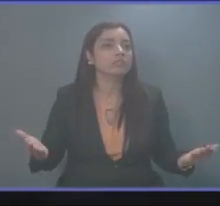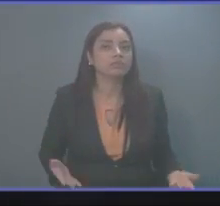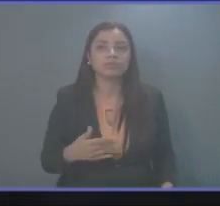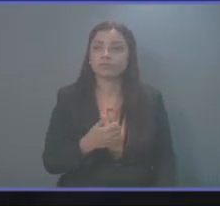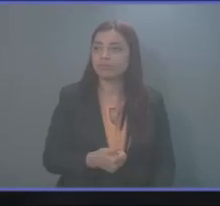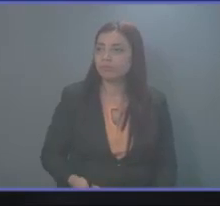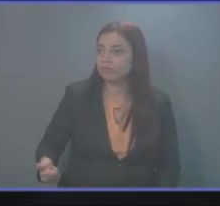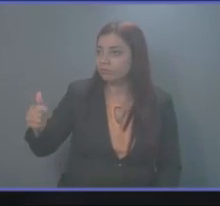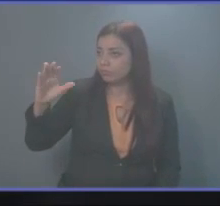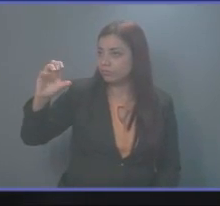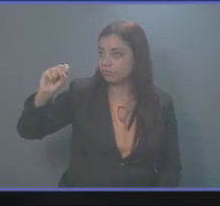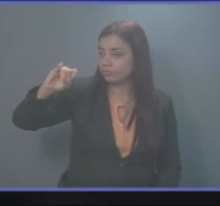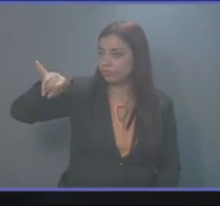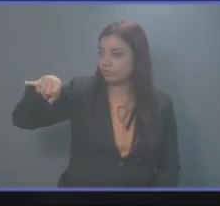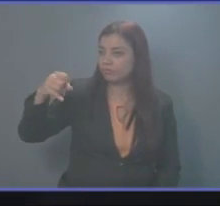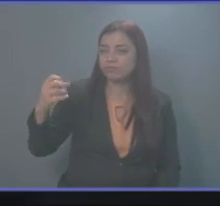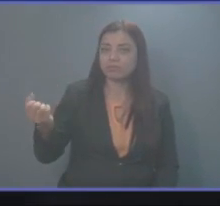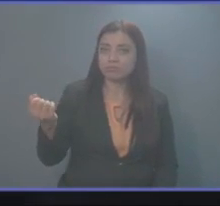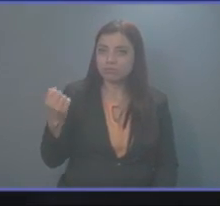Suprema de Justicia,